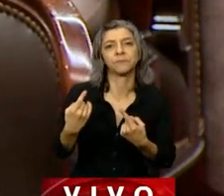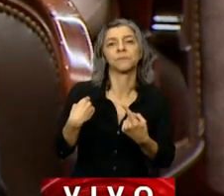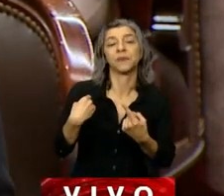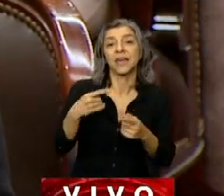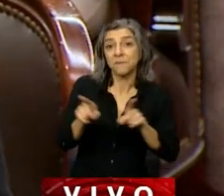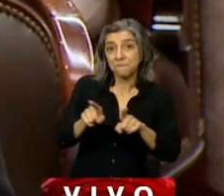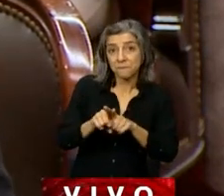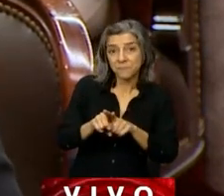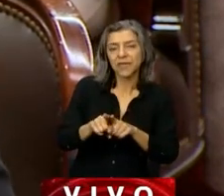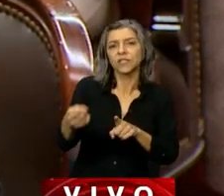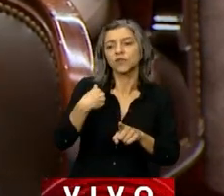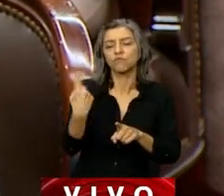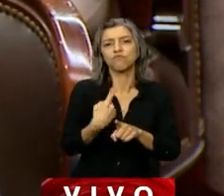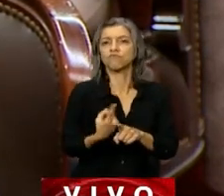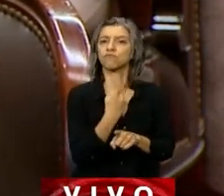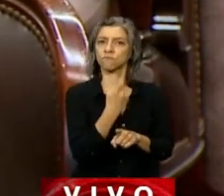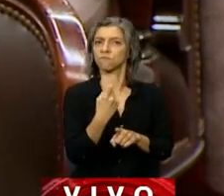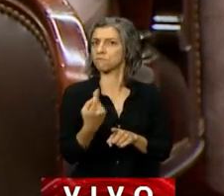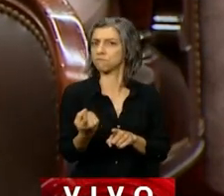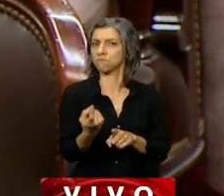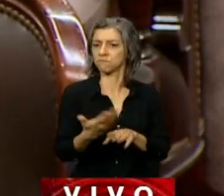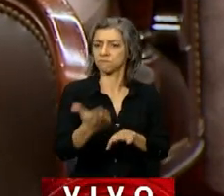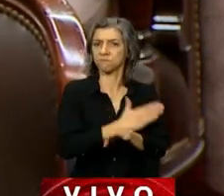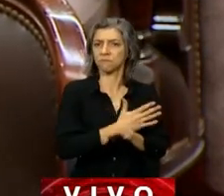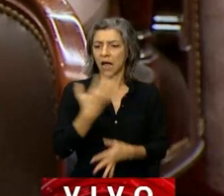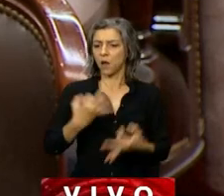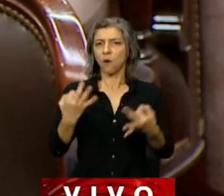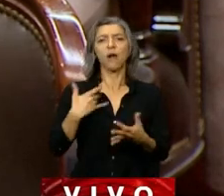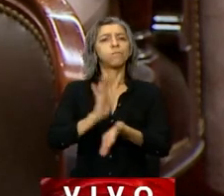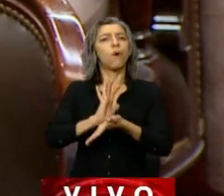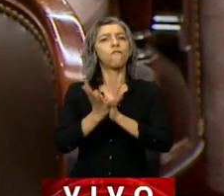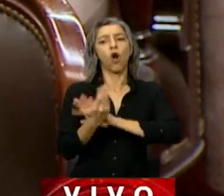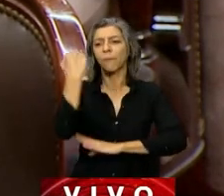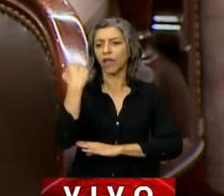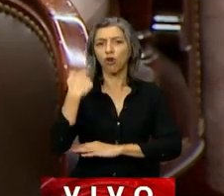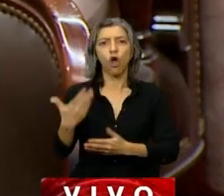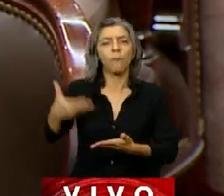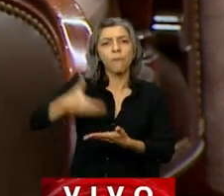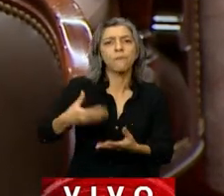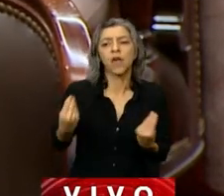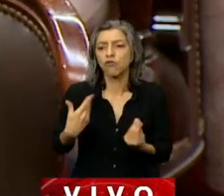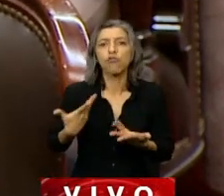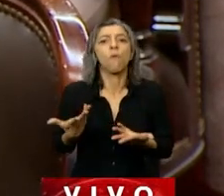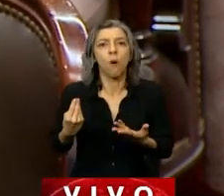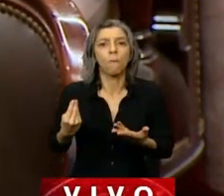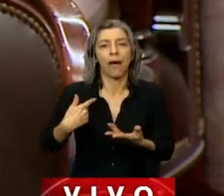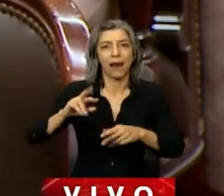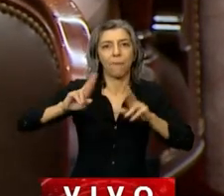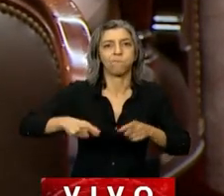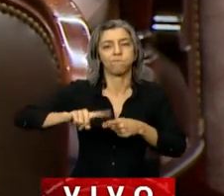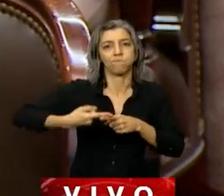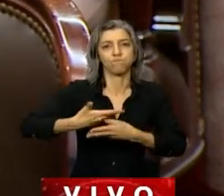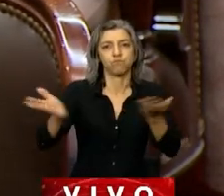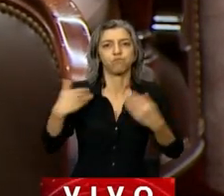la misma línea se observa que no se realizó la evaluación económica de la implementación de la política pública